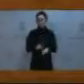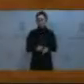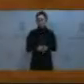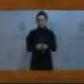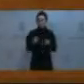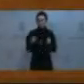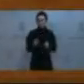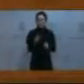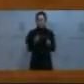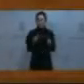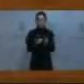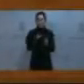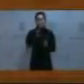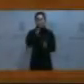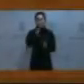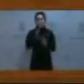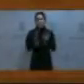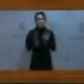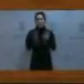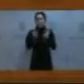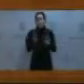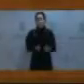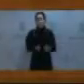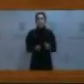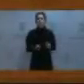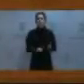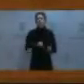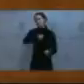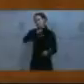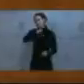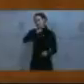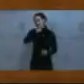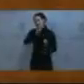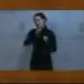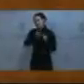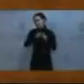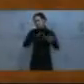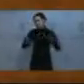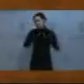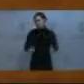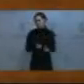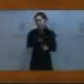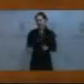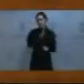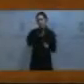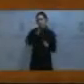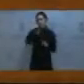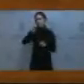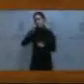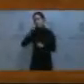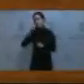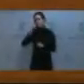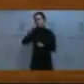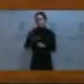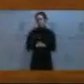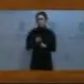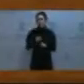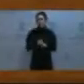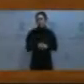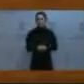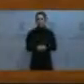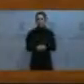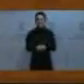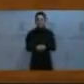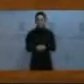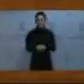En 2029 el índice de envejecimiento podría alcanzar el 331,5%.